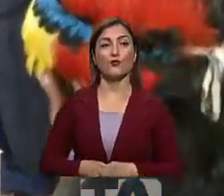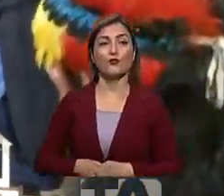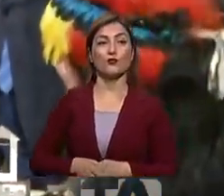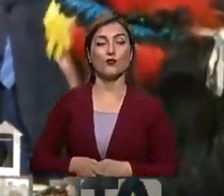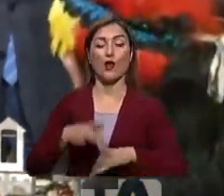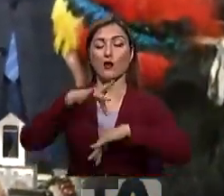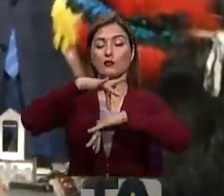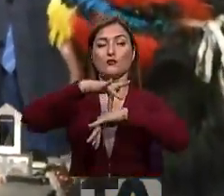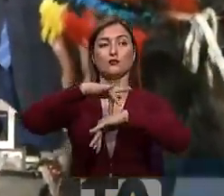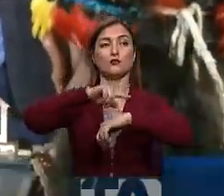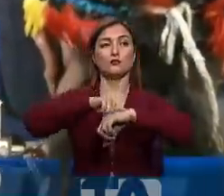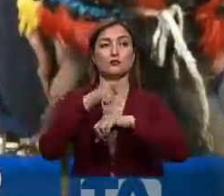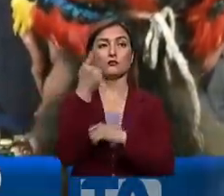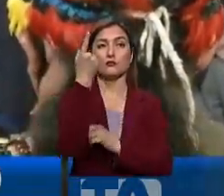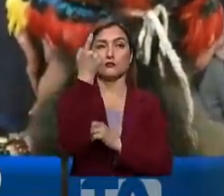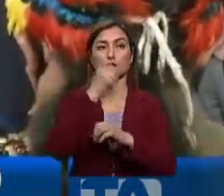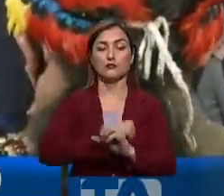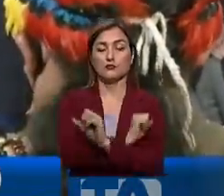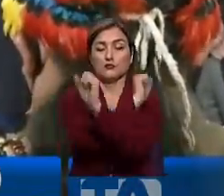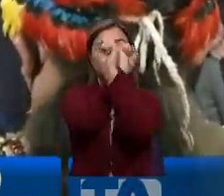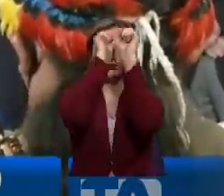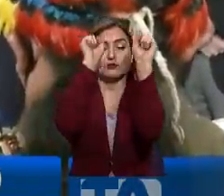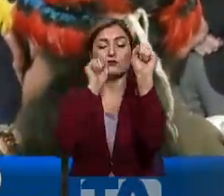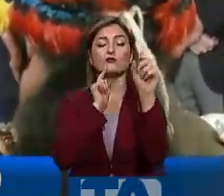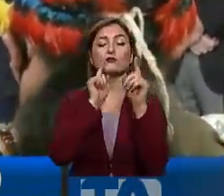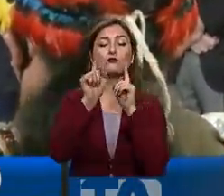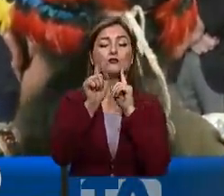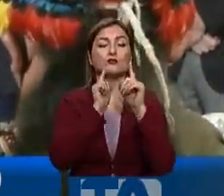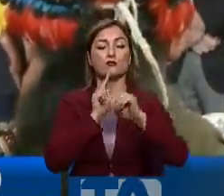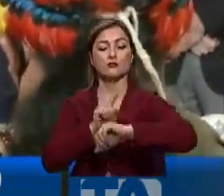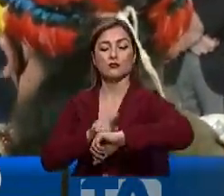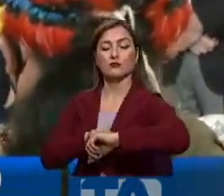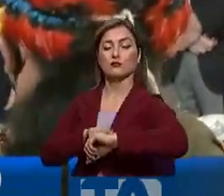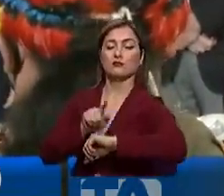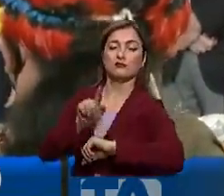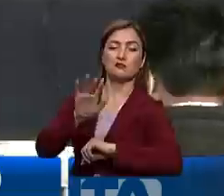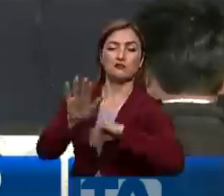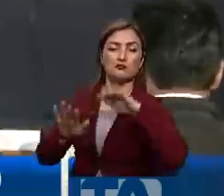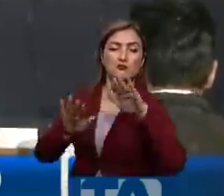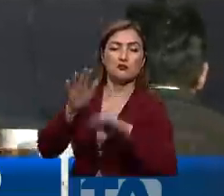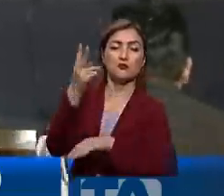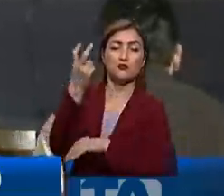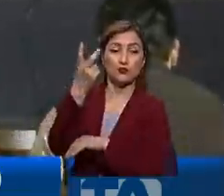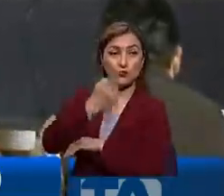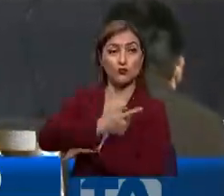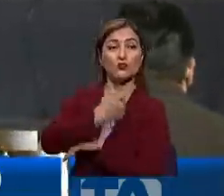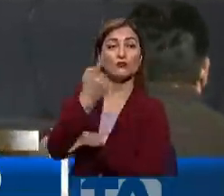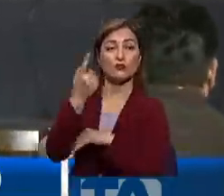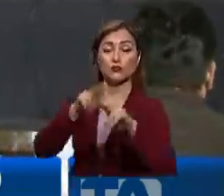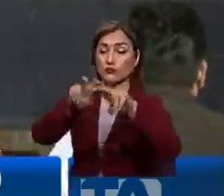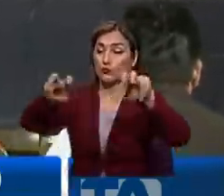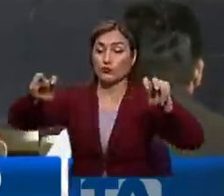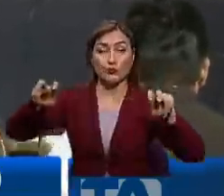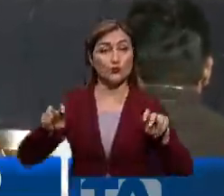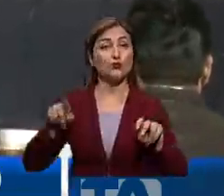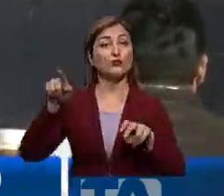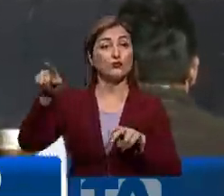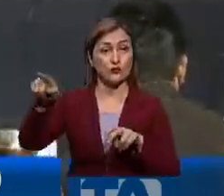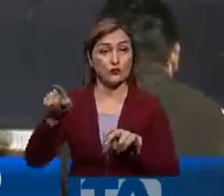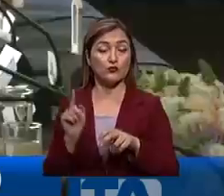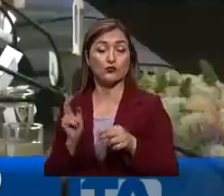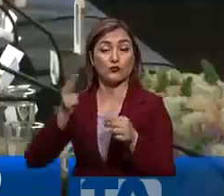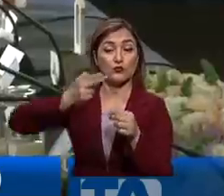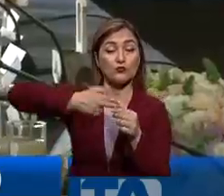La cita fue a las 11 de la mañana, pero los diálogos se iniciaron sobre el mediodía. El salón de banquetes fue nuevamente